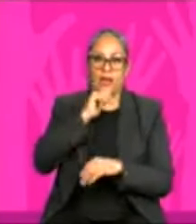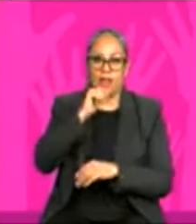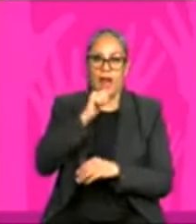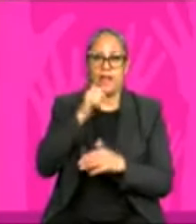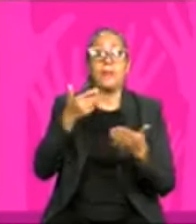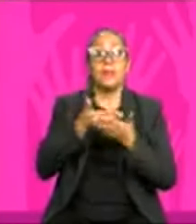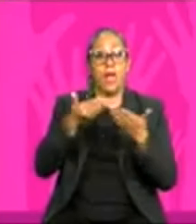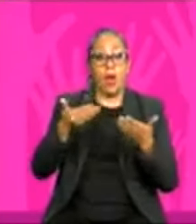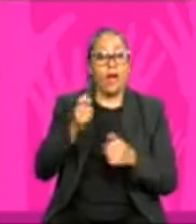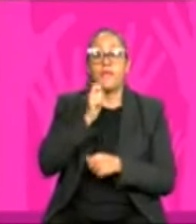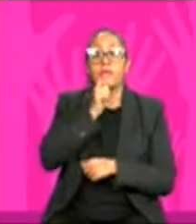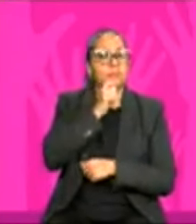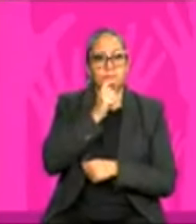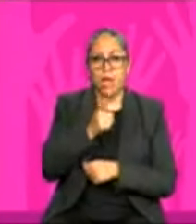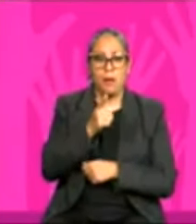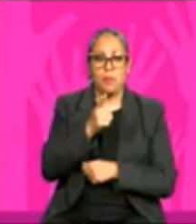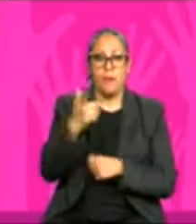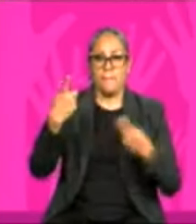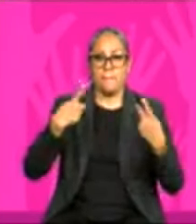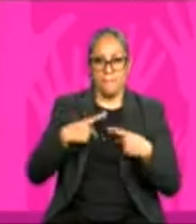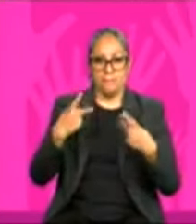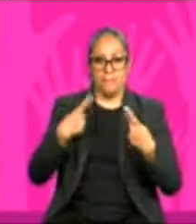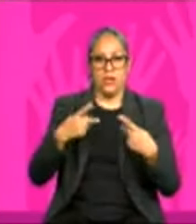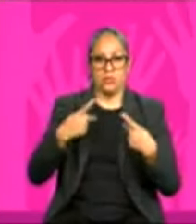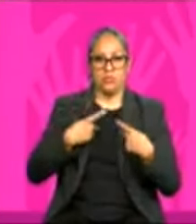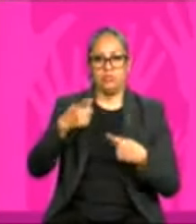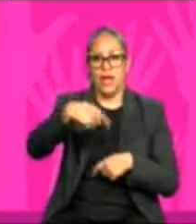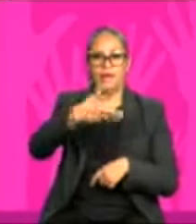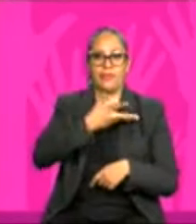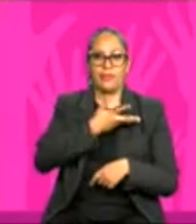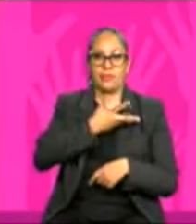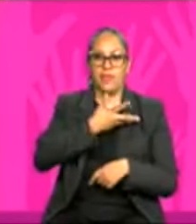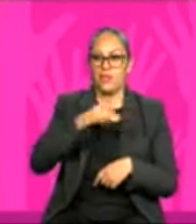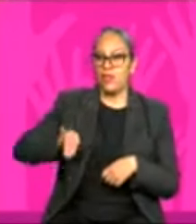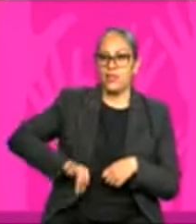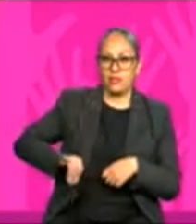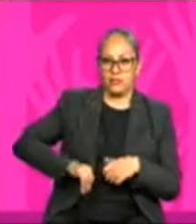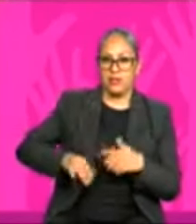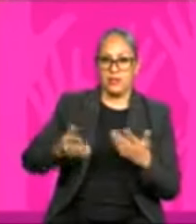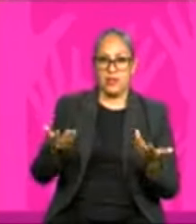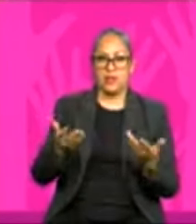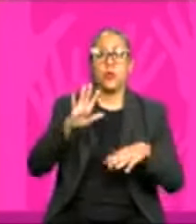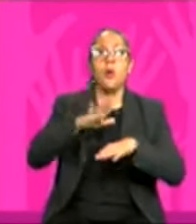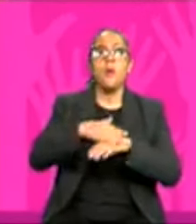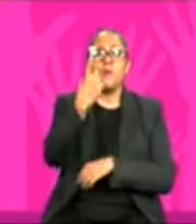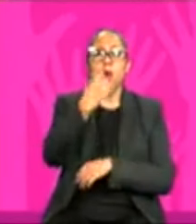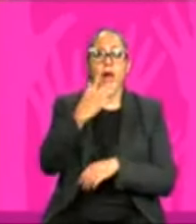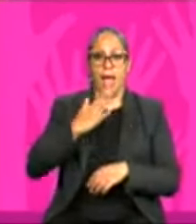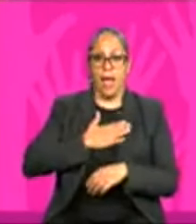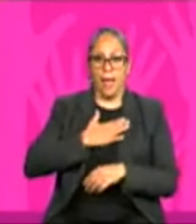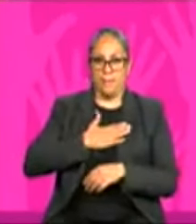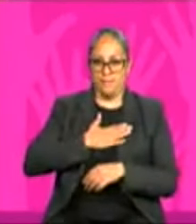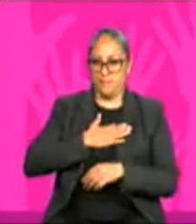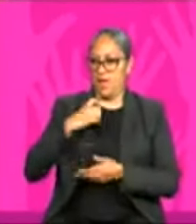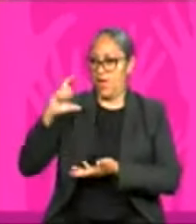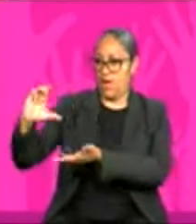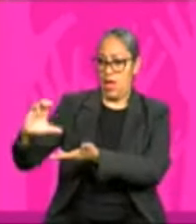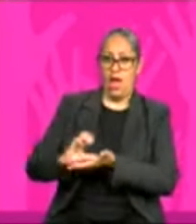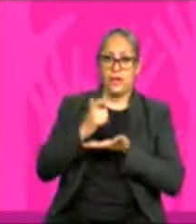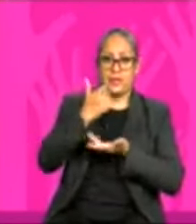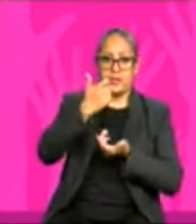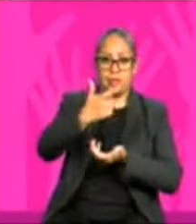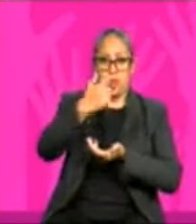ni tampoco a quienes respondan a intereses fácticos, porque a mí no me financia nadie,